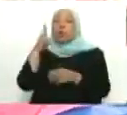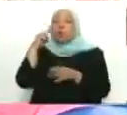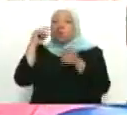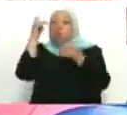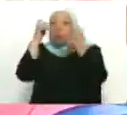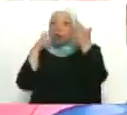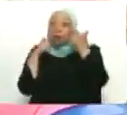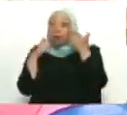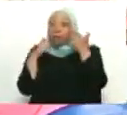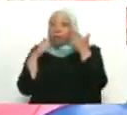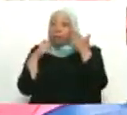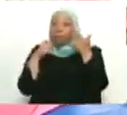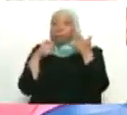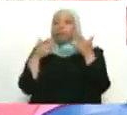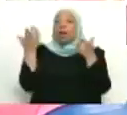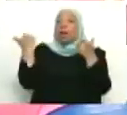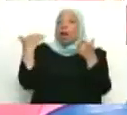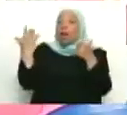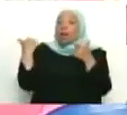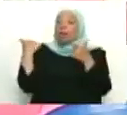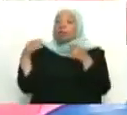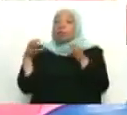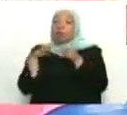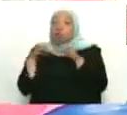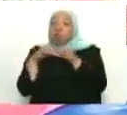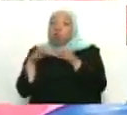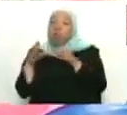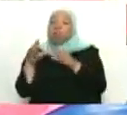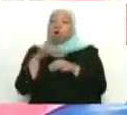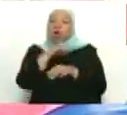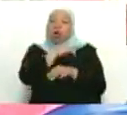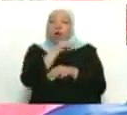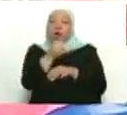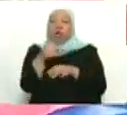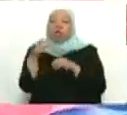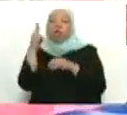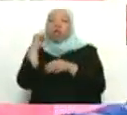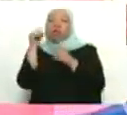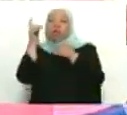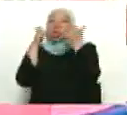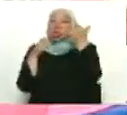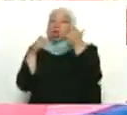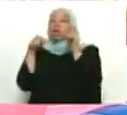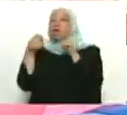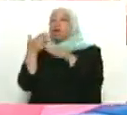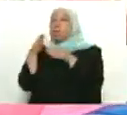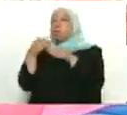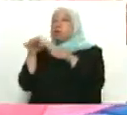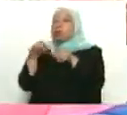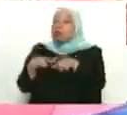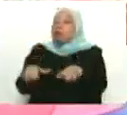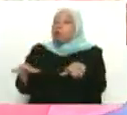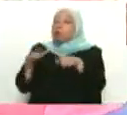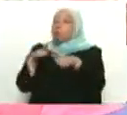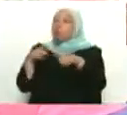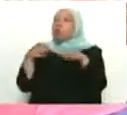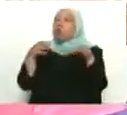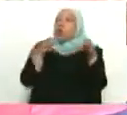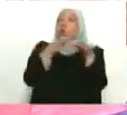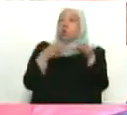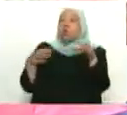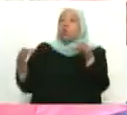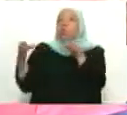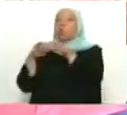de jefe de calle de tal lugar. Yo soy del equipo político de tal lugar. Yo soy del equipo